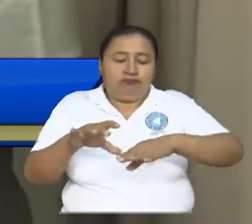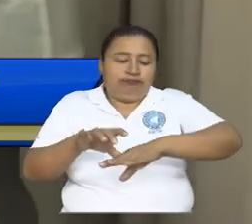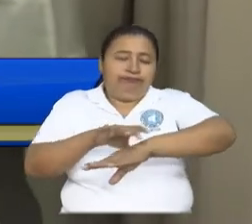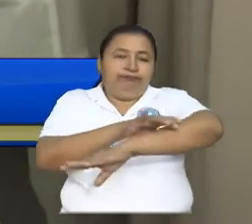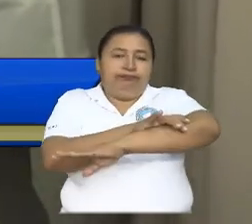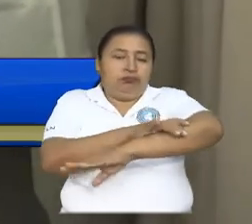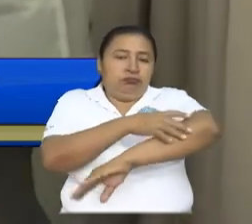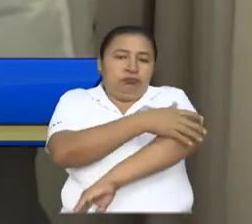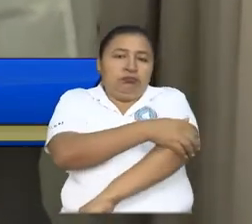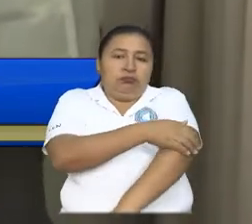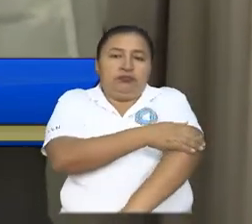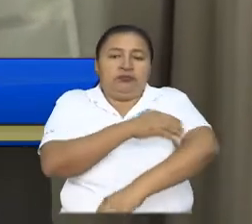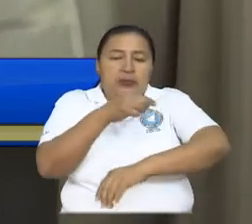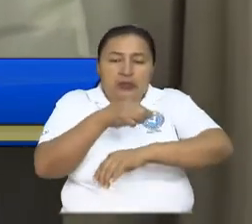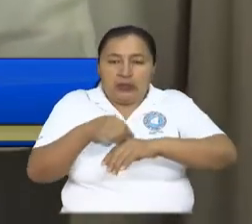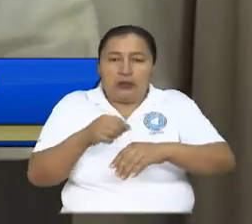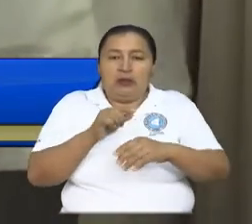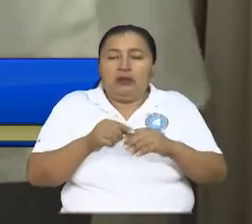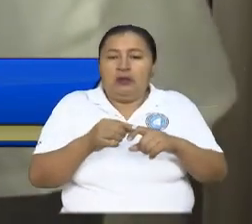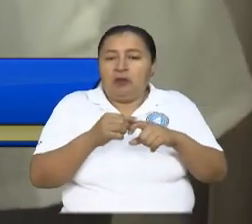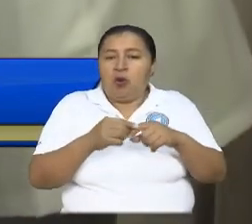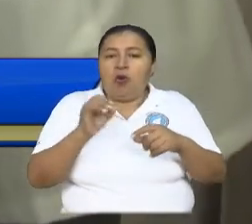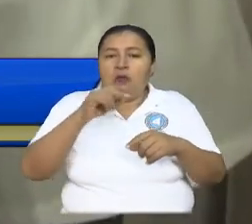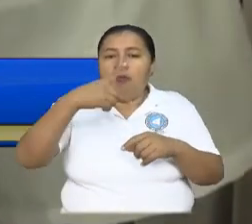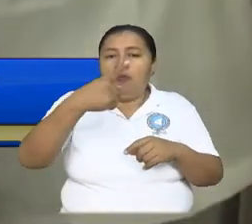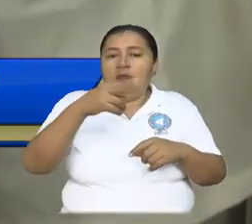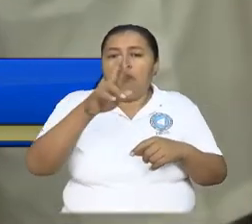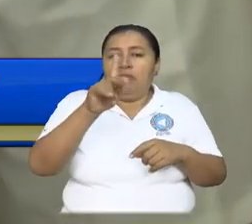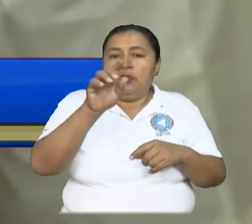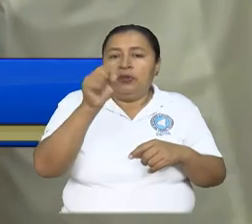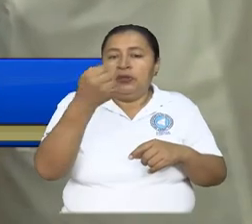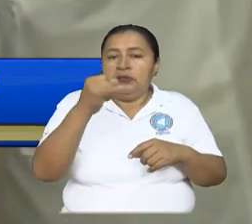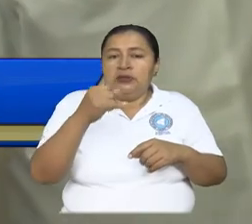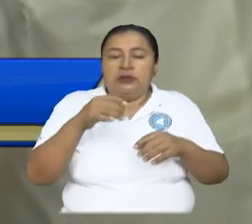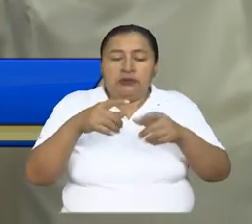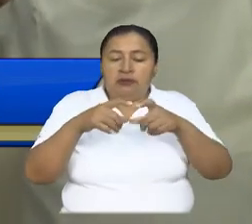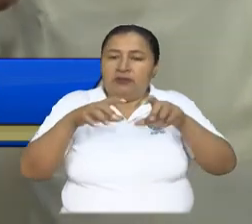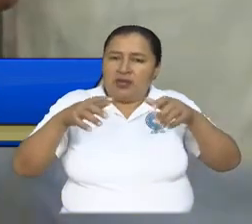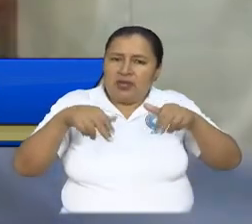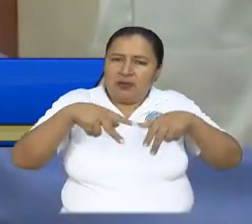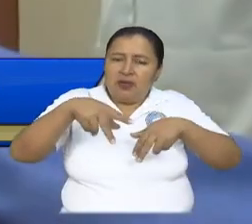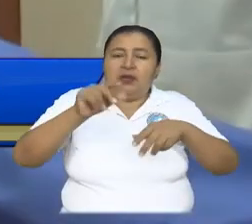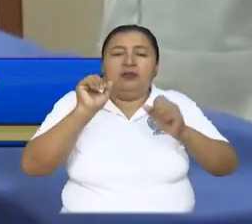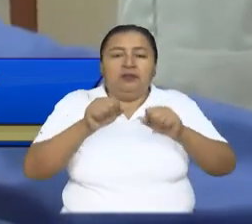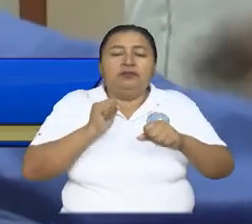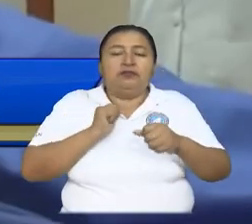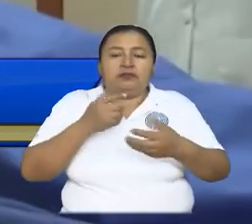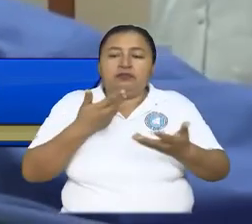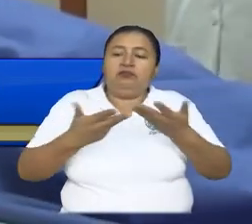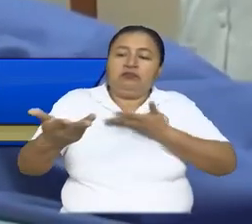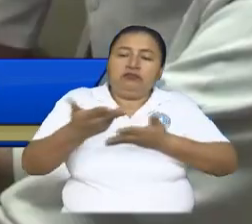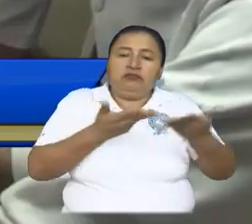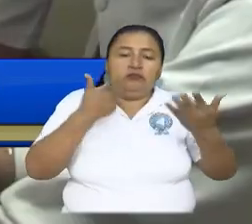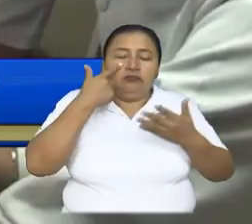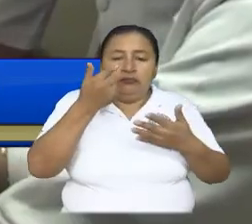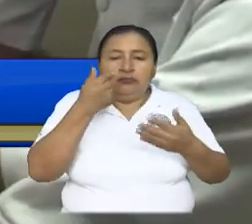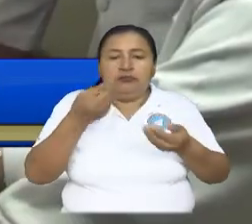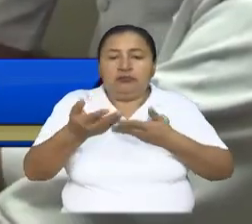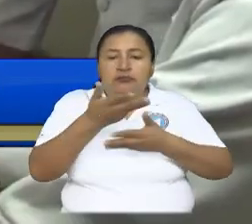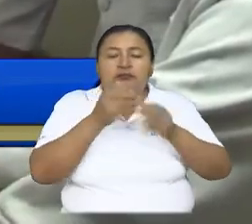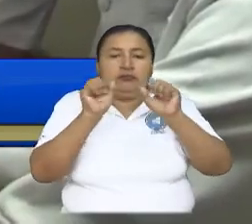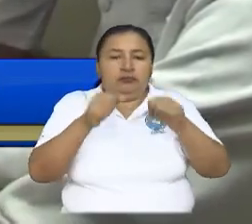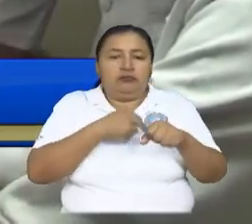para una prótesis de cadera entonces compartir ese conocimiento y que pueda